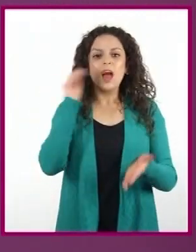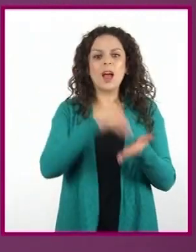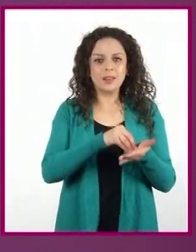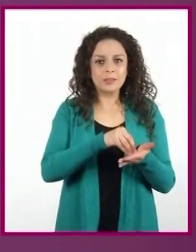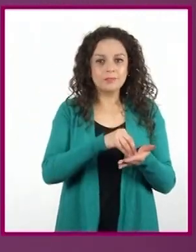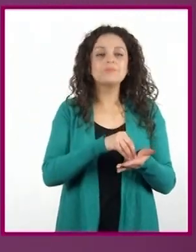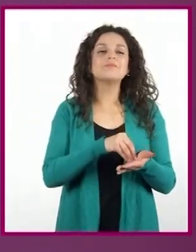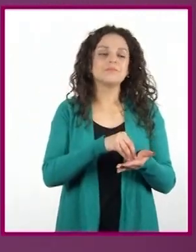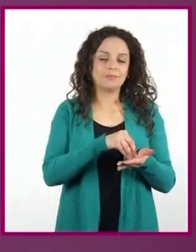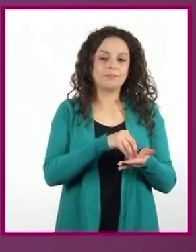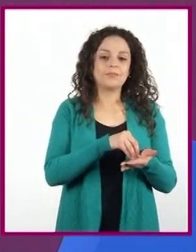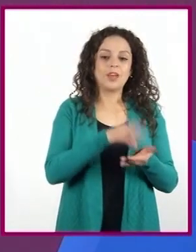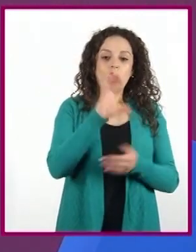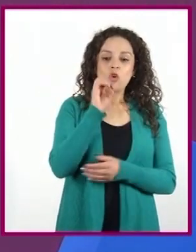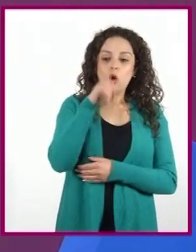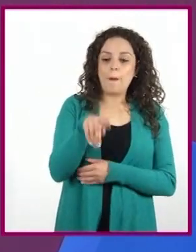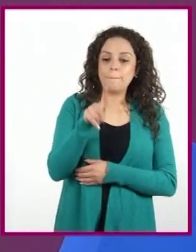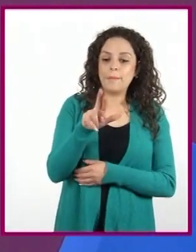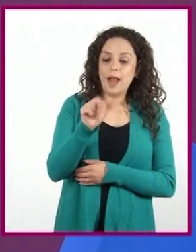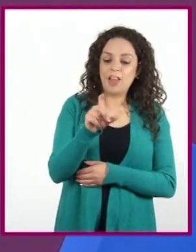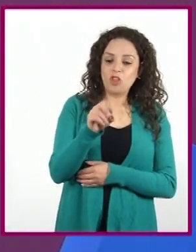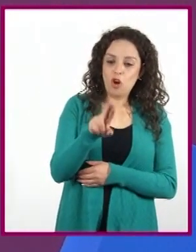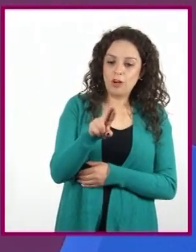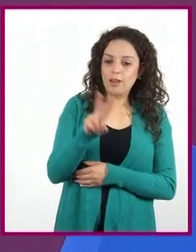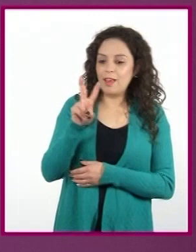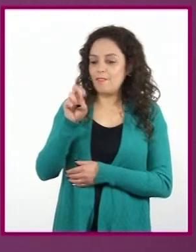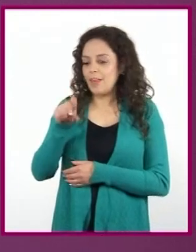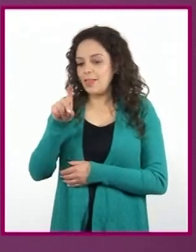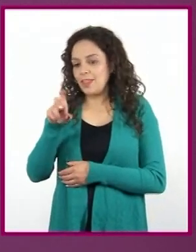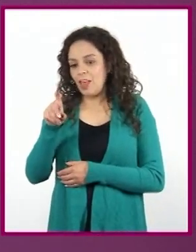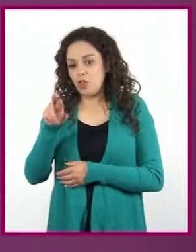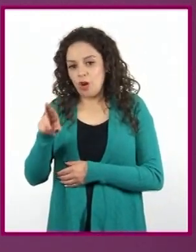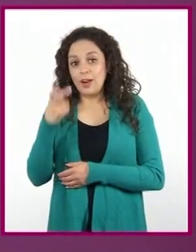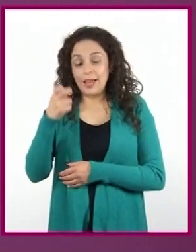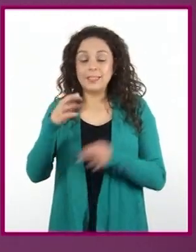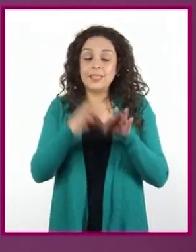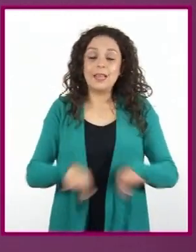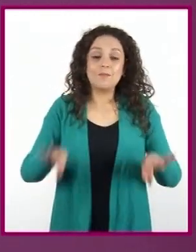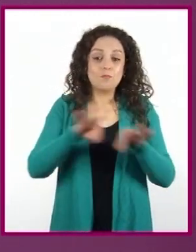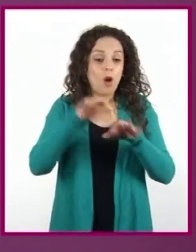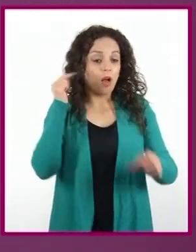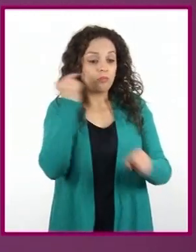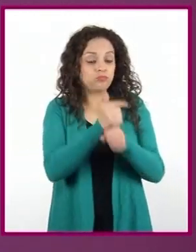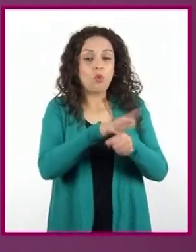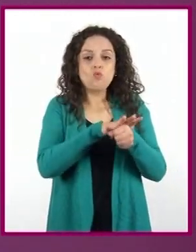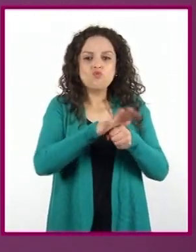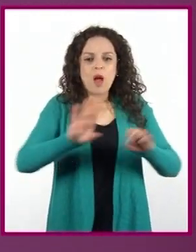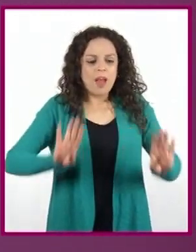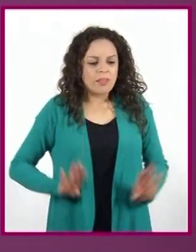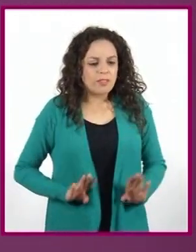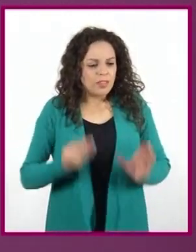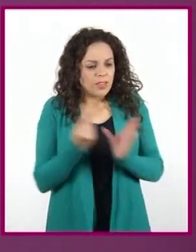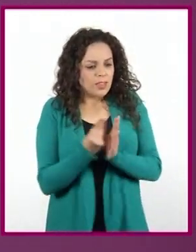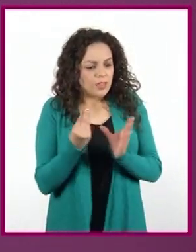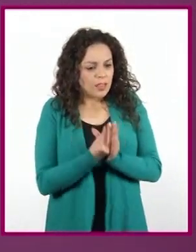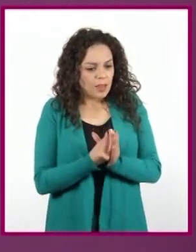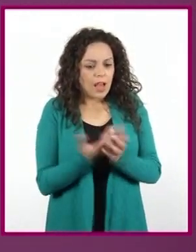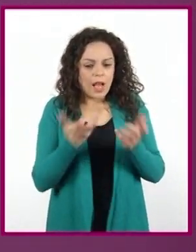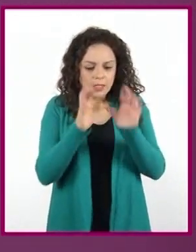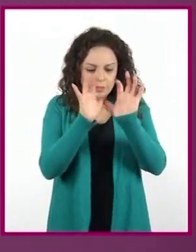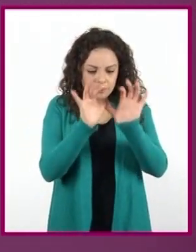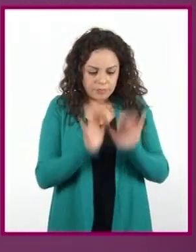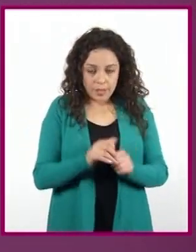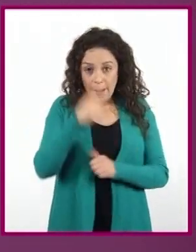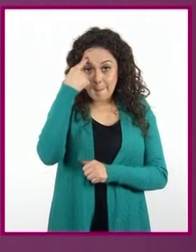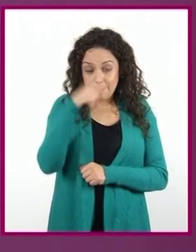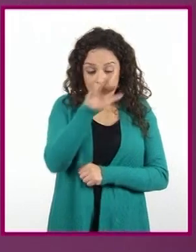comprador y vendedor. Es importante identificar qué tipo de contrato es el que se va a llenar para que se pueda